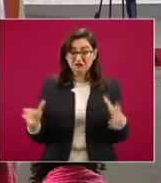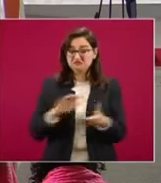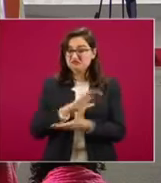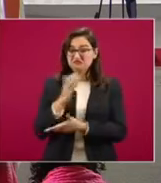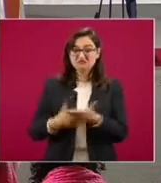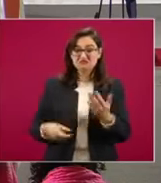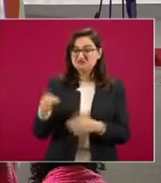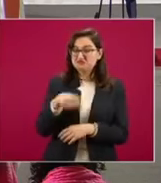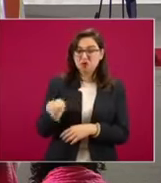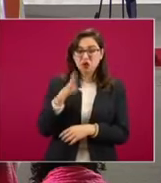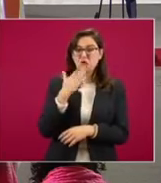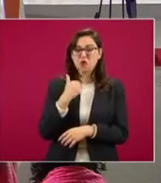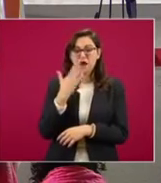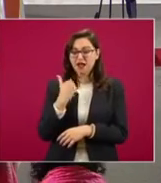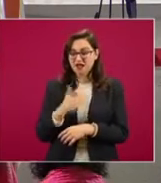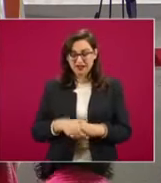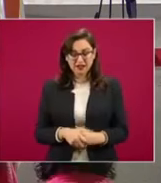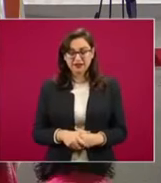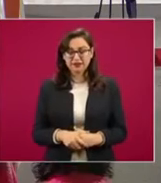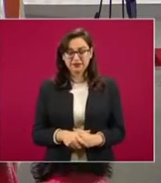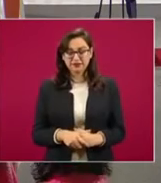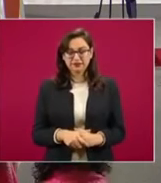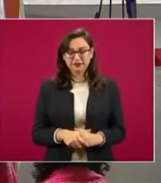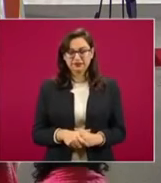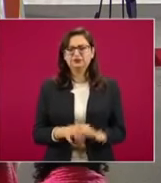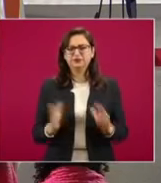ahora la lámina de